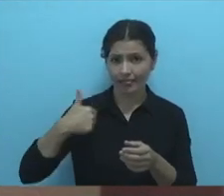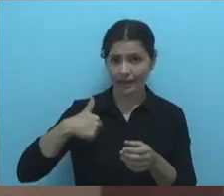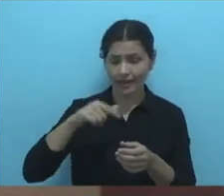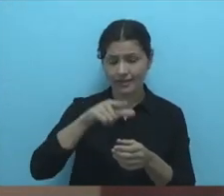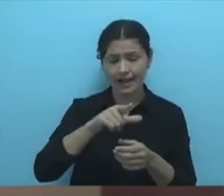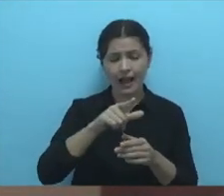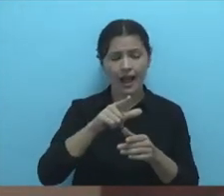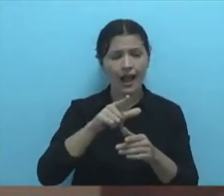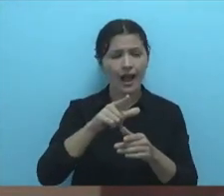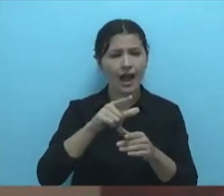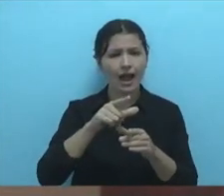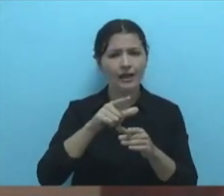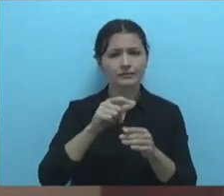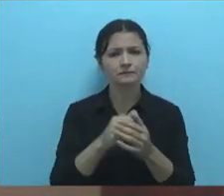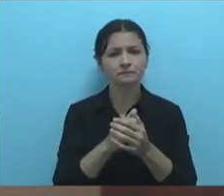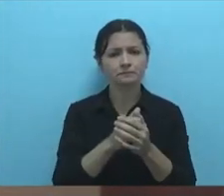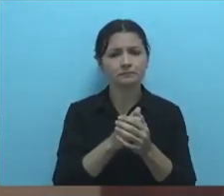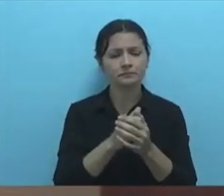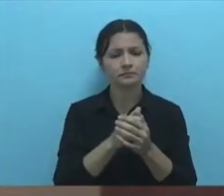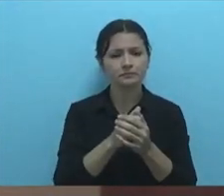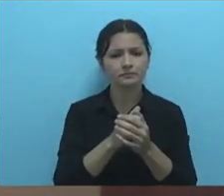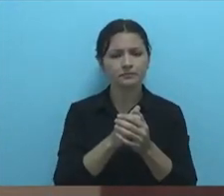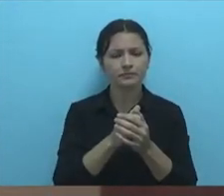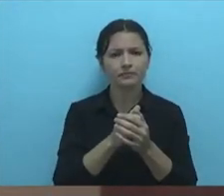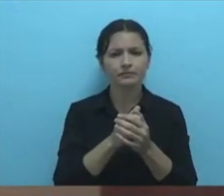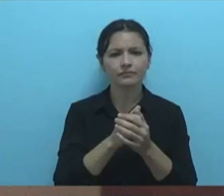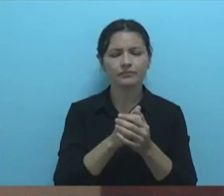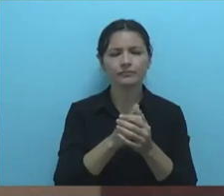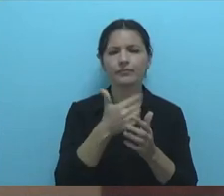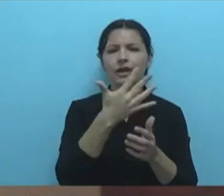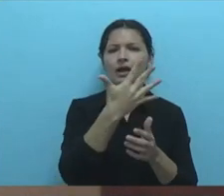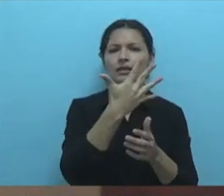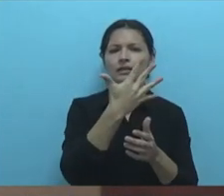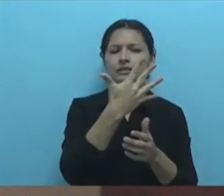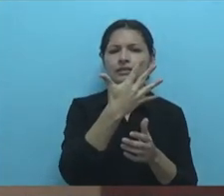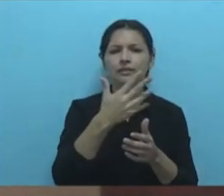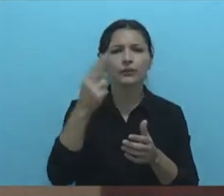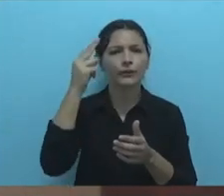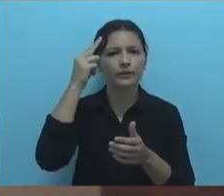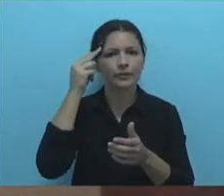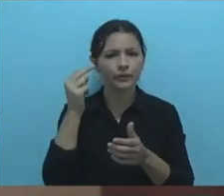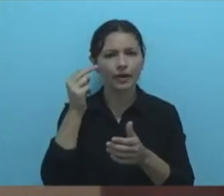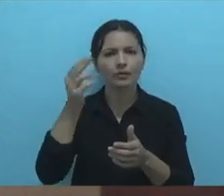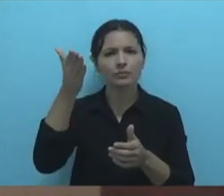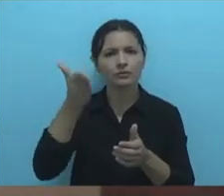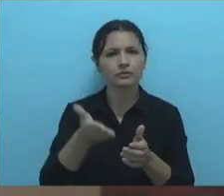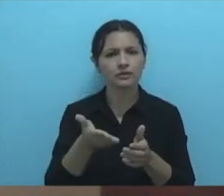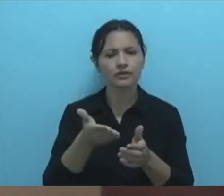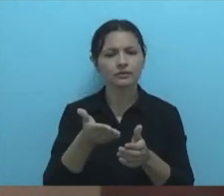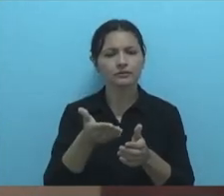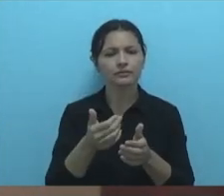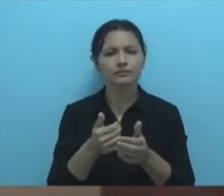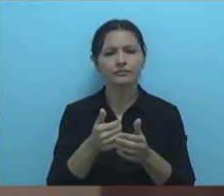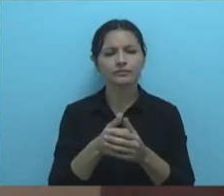Nacional sobre las condiciones de vida de niñez y adolescentes de unicef de octubre del 2021